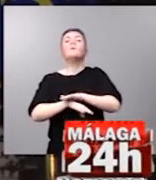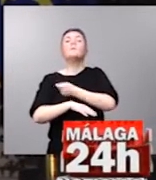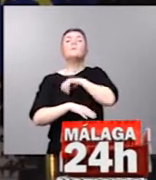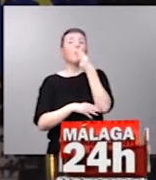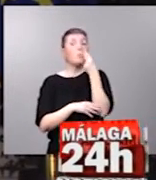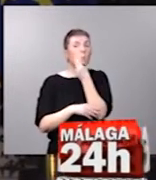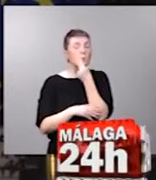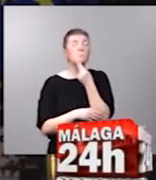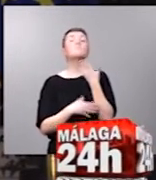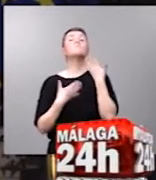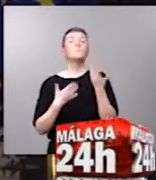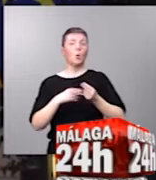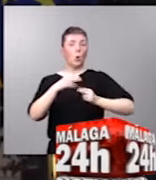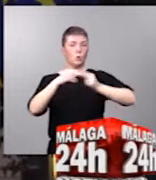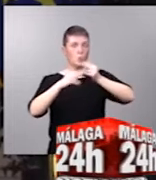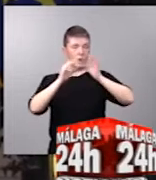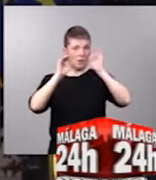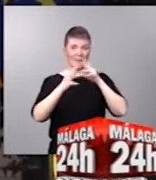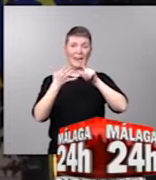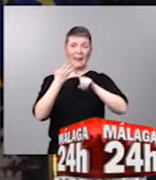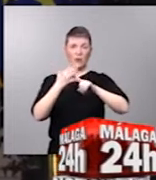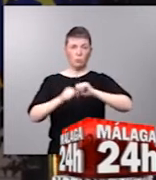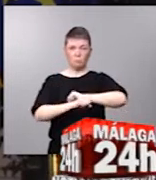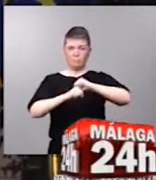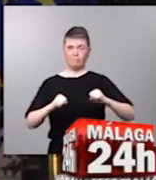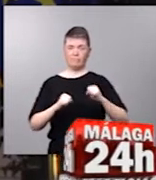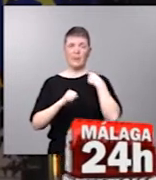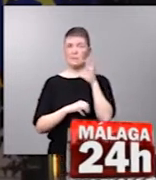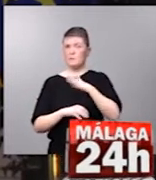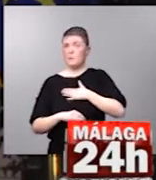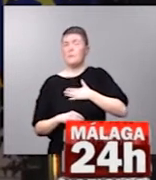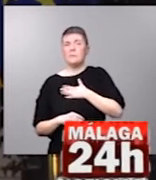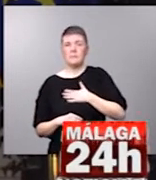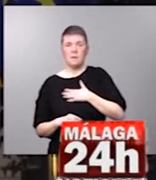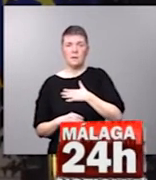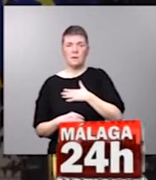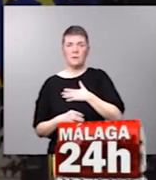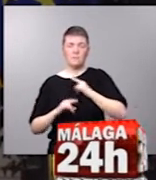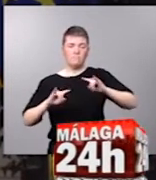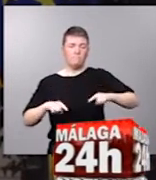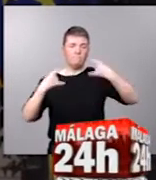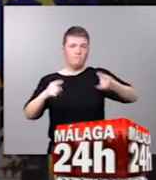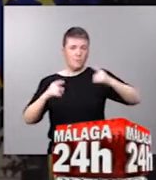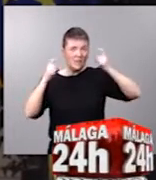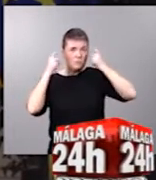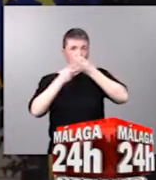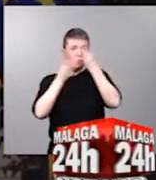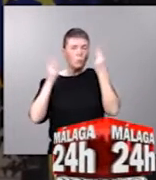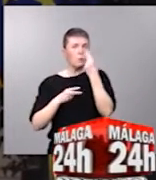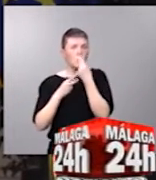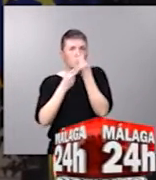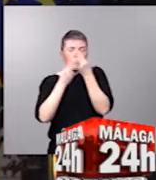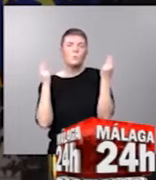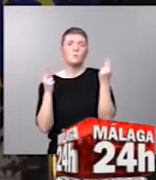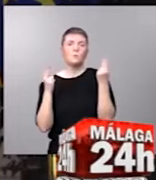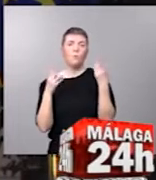construir este quinto pilar del Estado del Bienestar, de redoblar el esfuerzo público, el compromiso público con la política de vivienda en